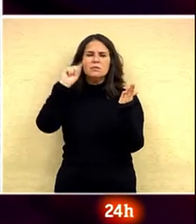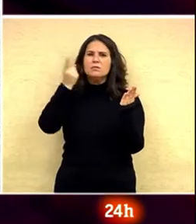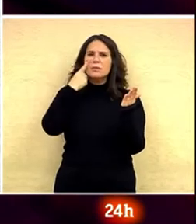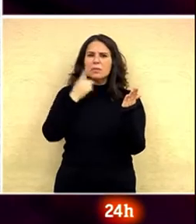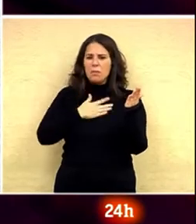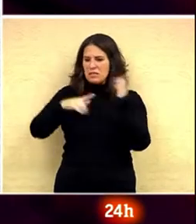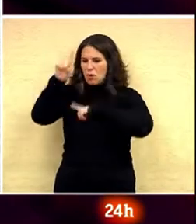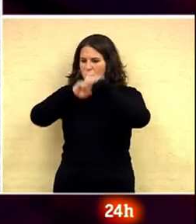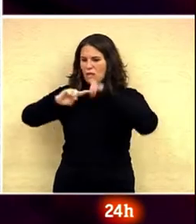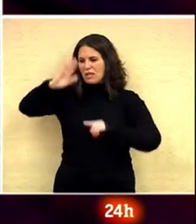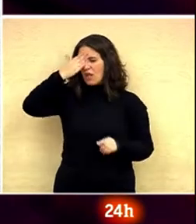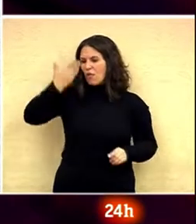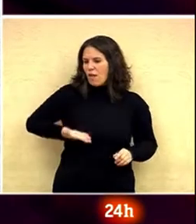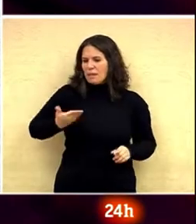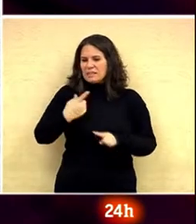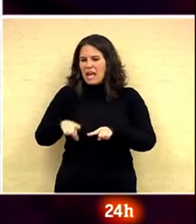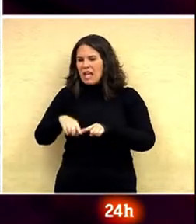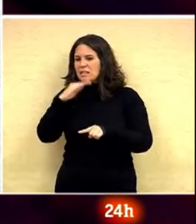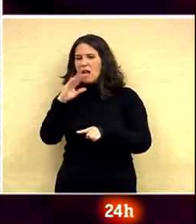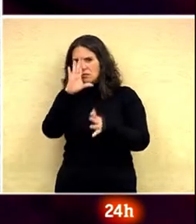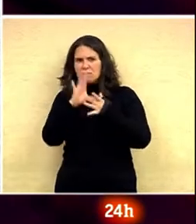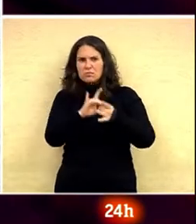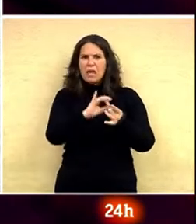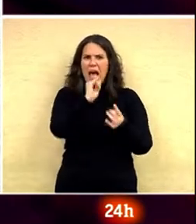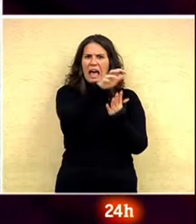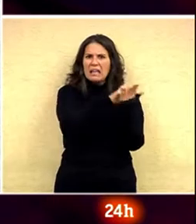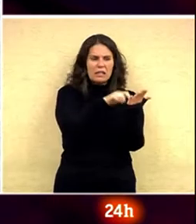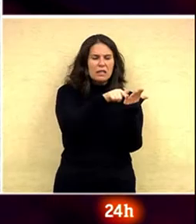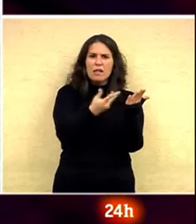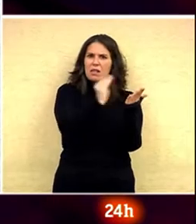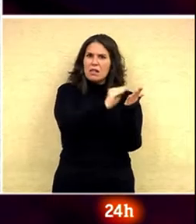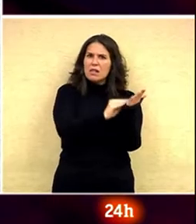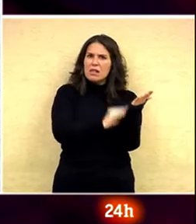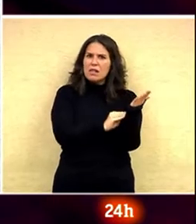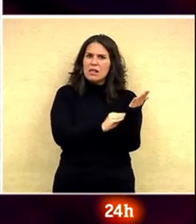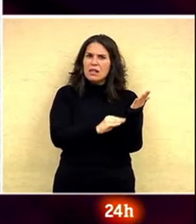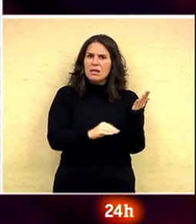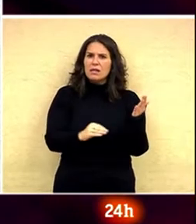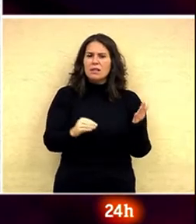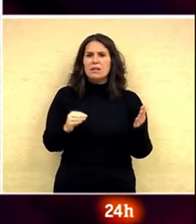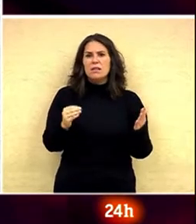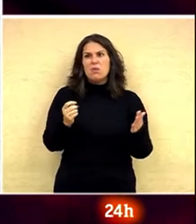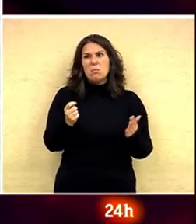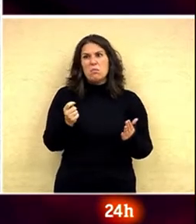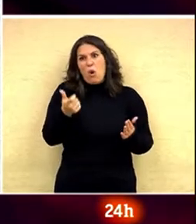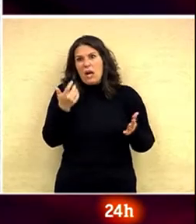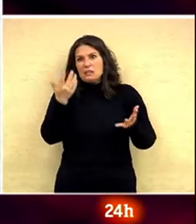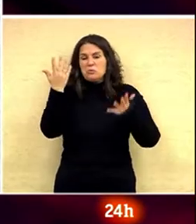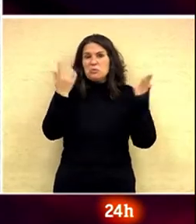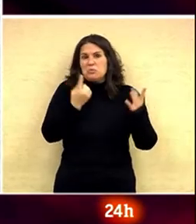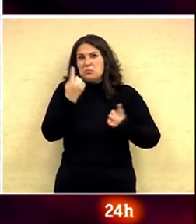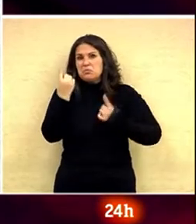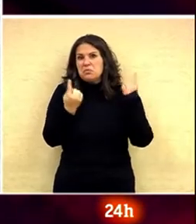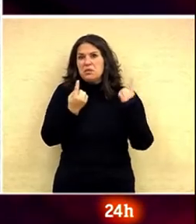de sus preocupaciones fundamentales encuentran atención en su texto y que muy pocas, si alguna, se